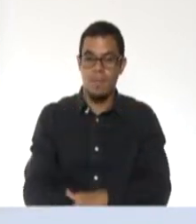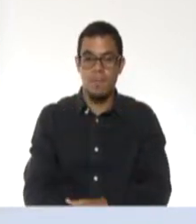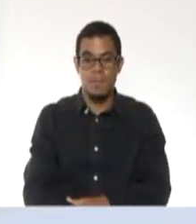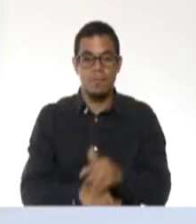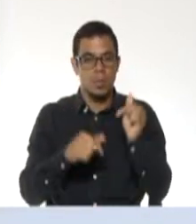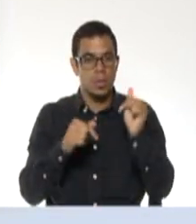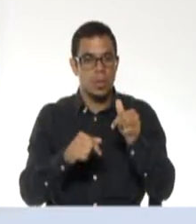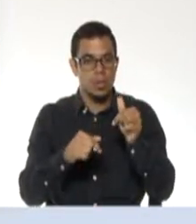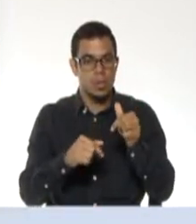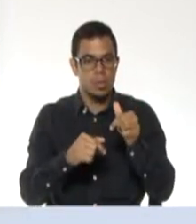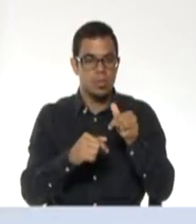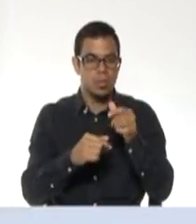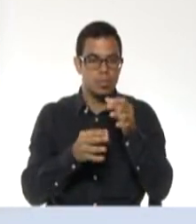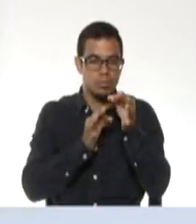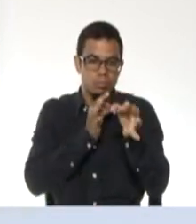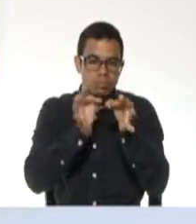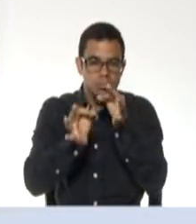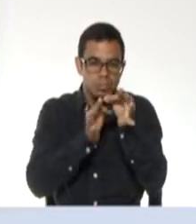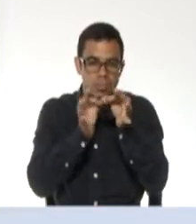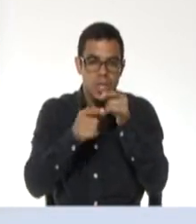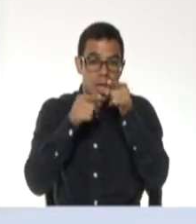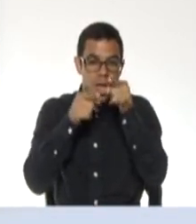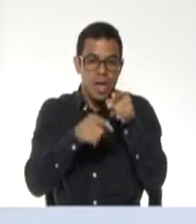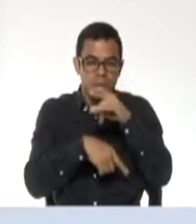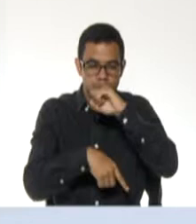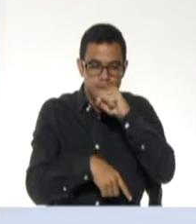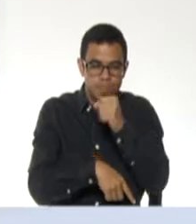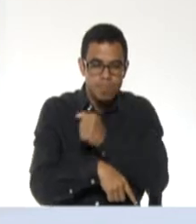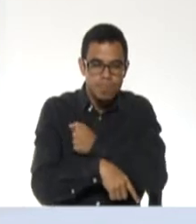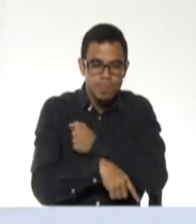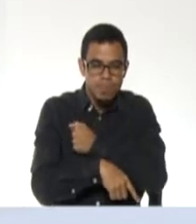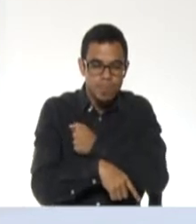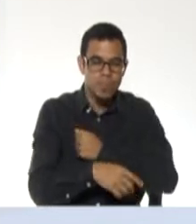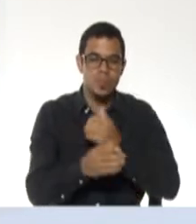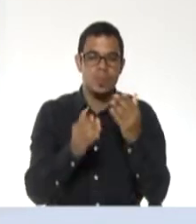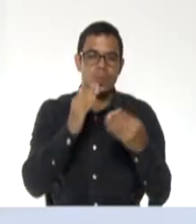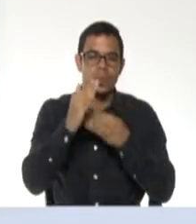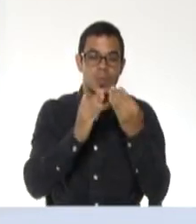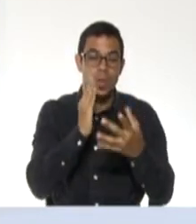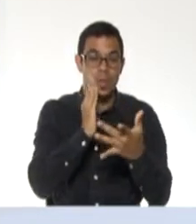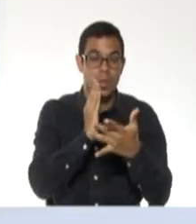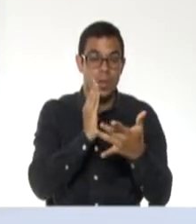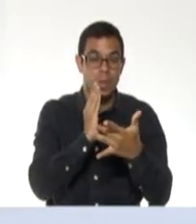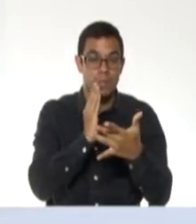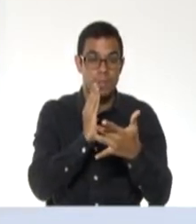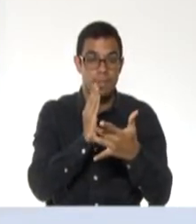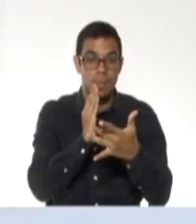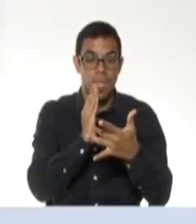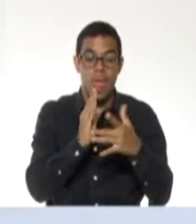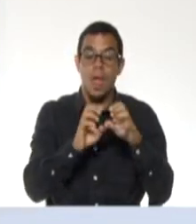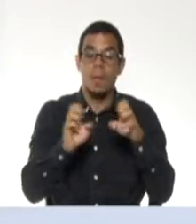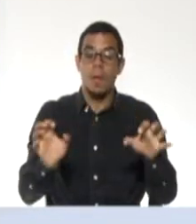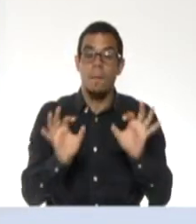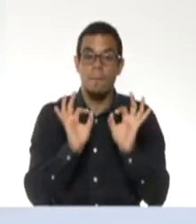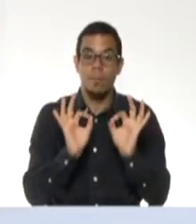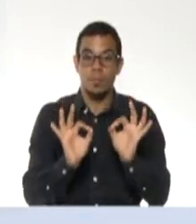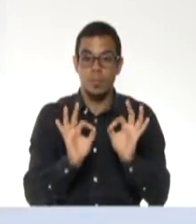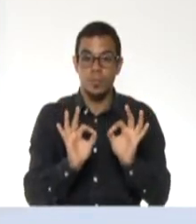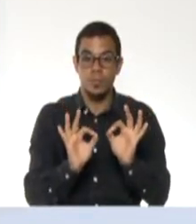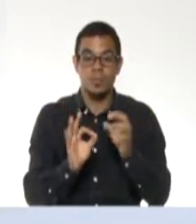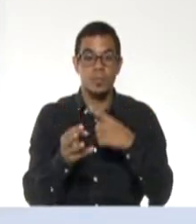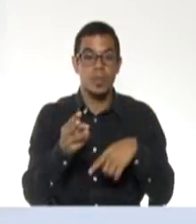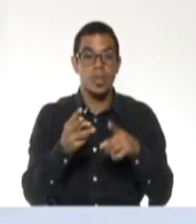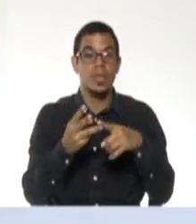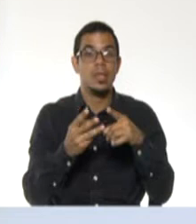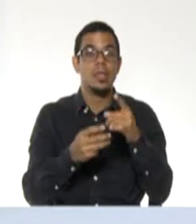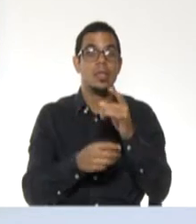nos acompañarán acá en tu programa favorito, Media Técnica, Media General, la modalidad de educación especial y nuestro